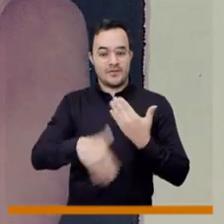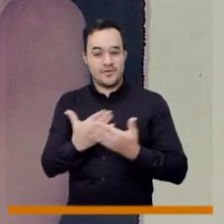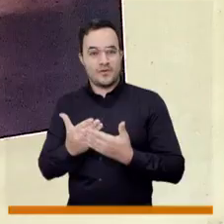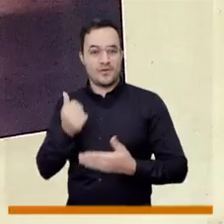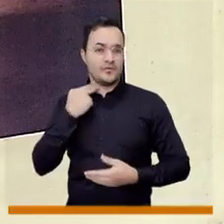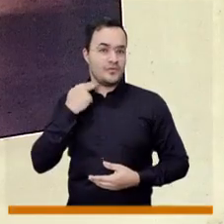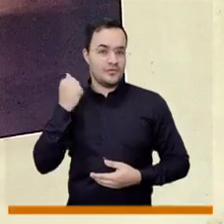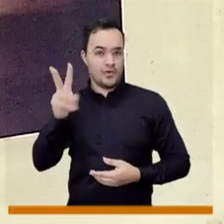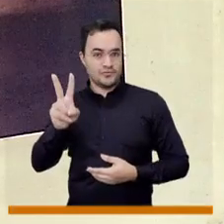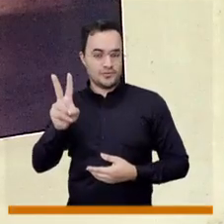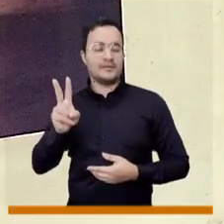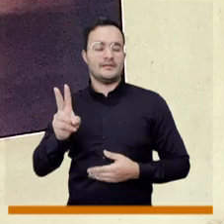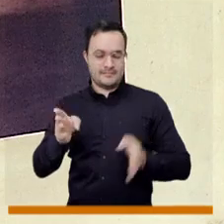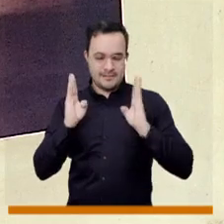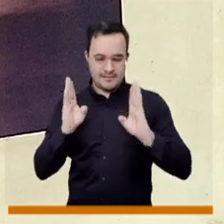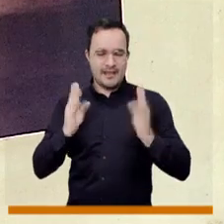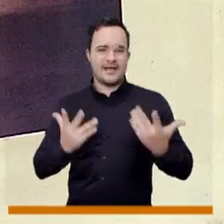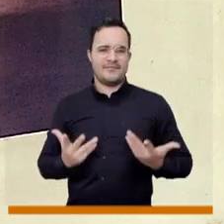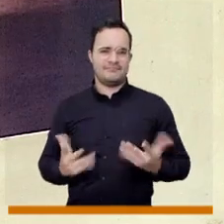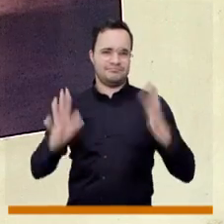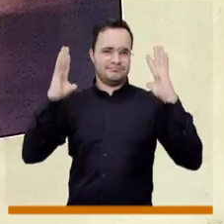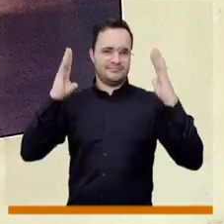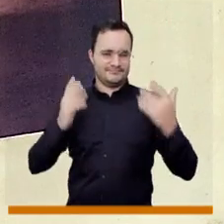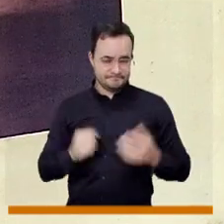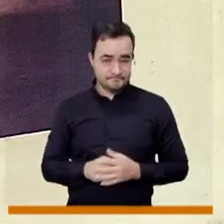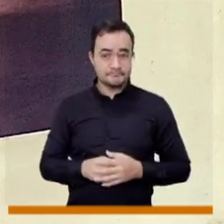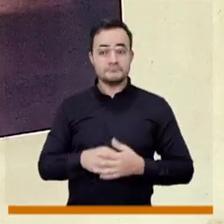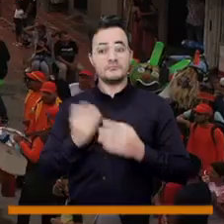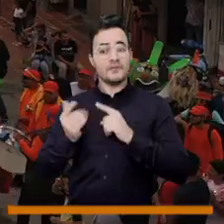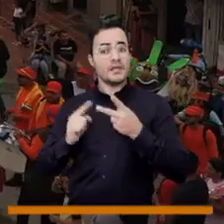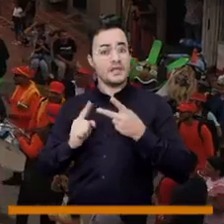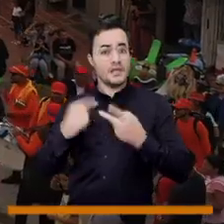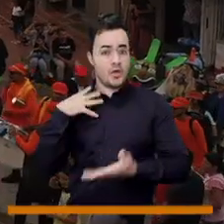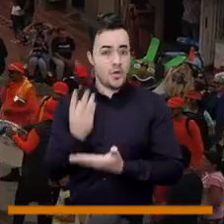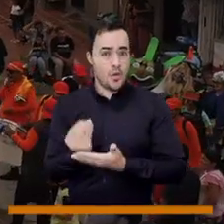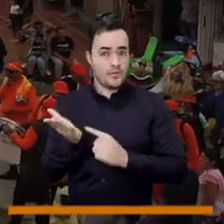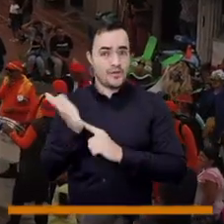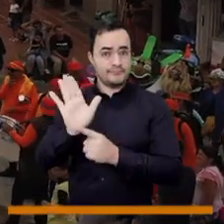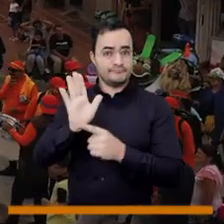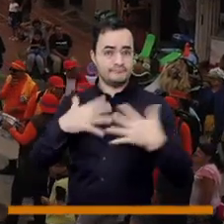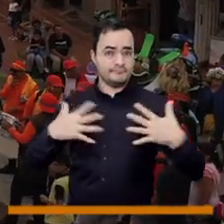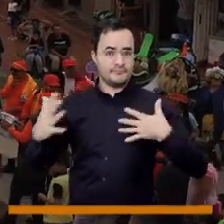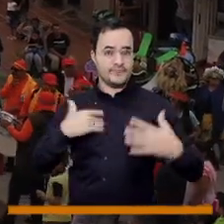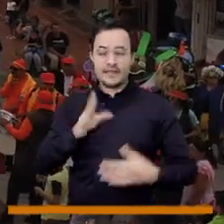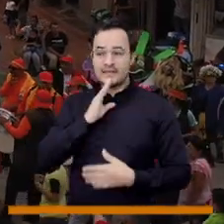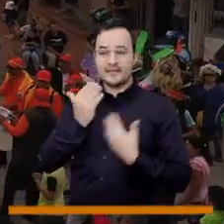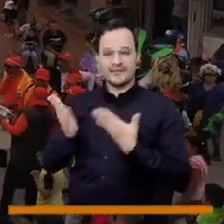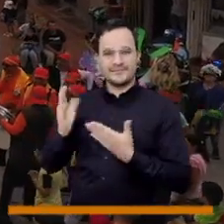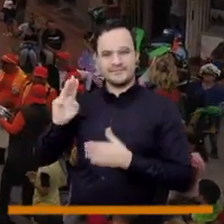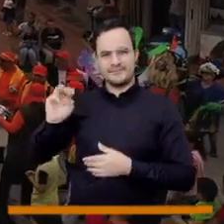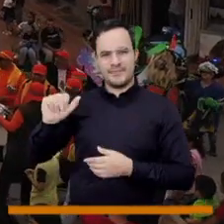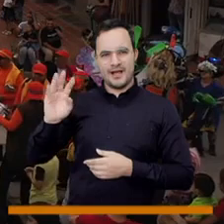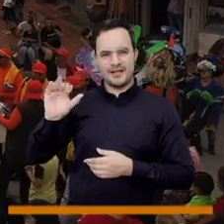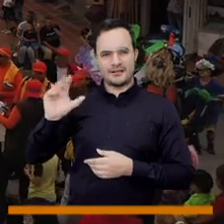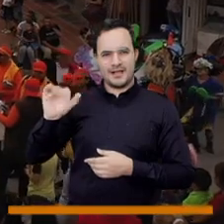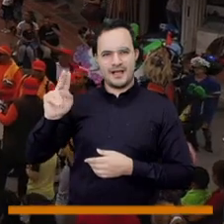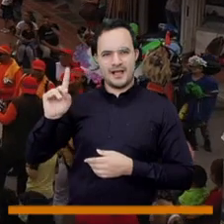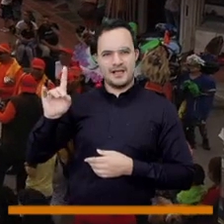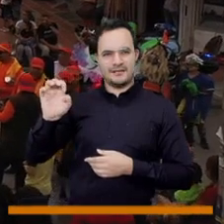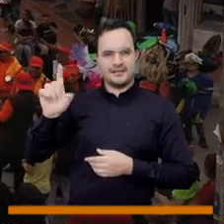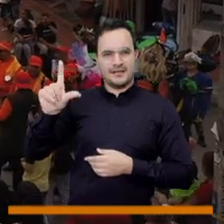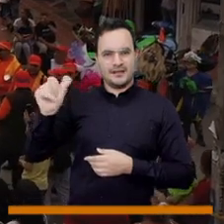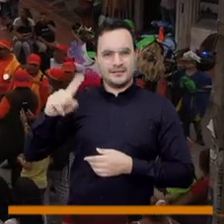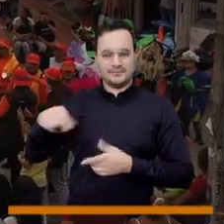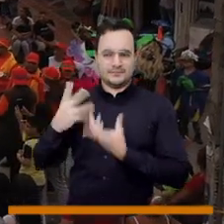noviembre será entonces esta fiesta, que además tiene una muestra teatral, que es la clausura, será con el Teatro Matacandelas, que estará